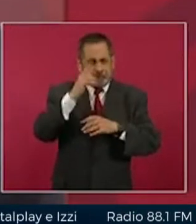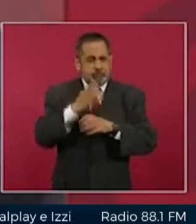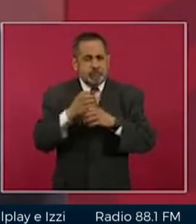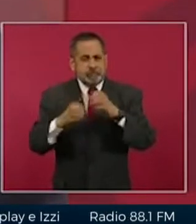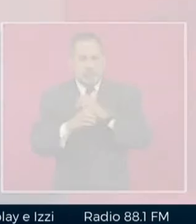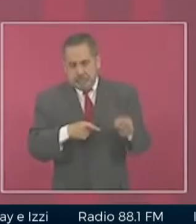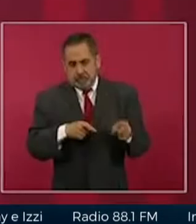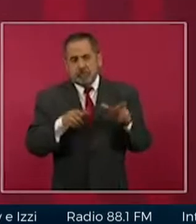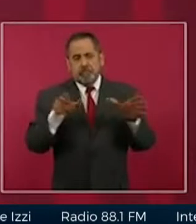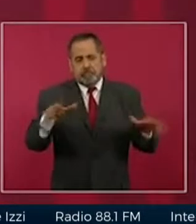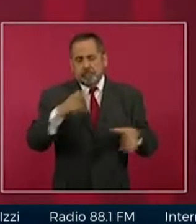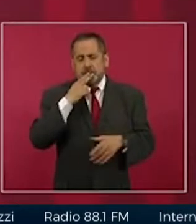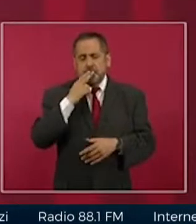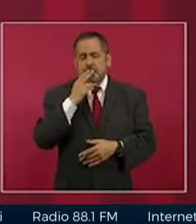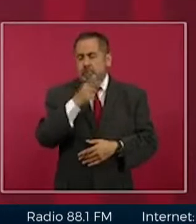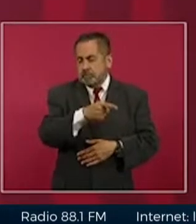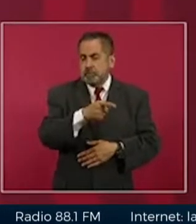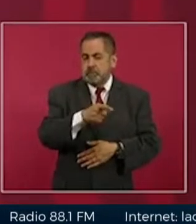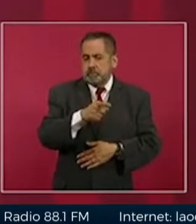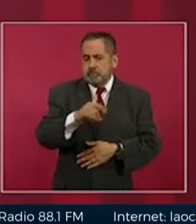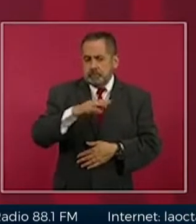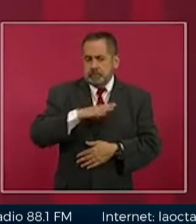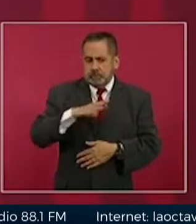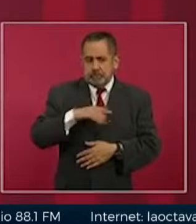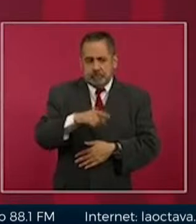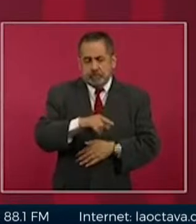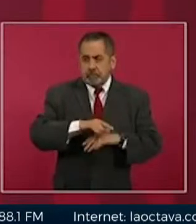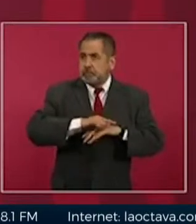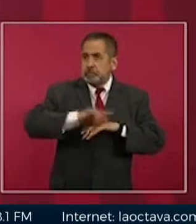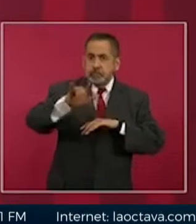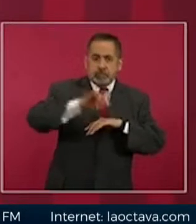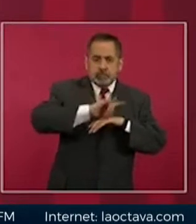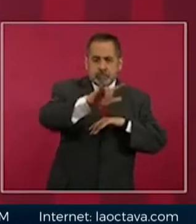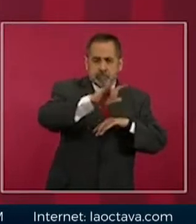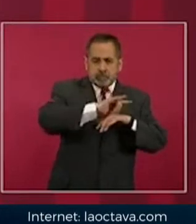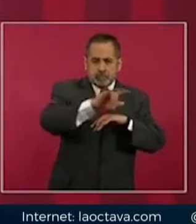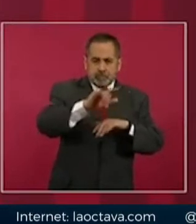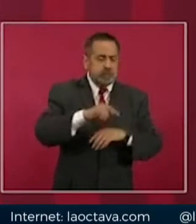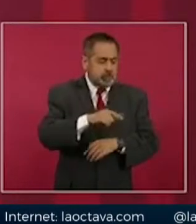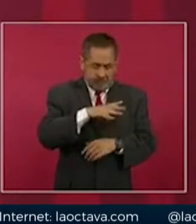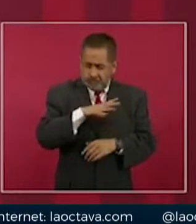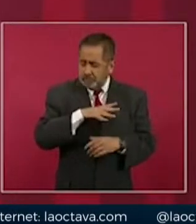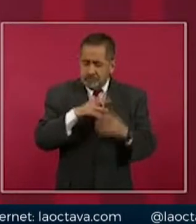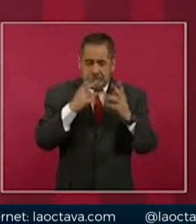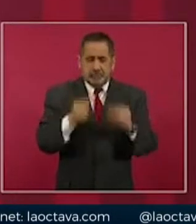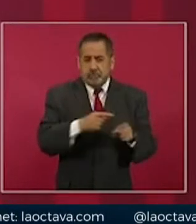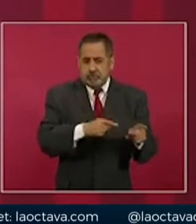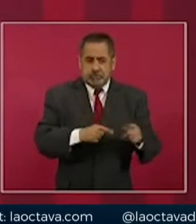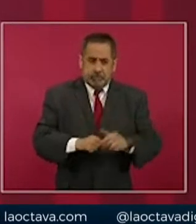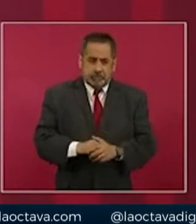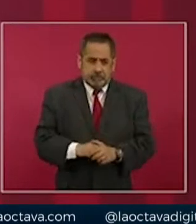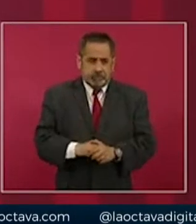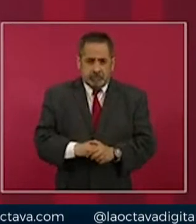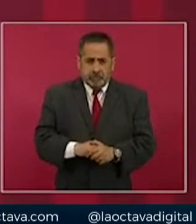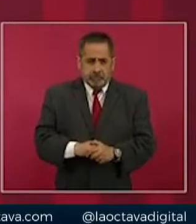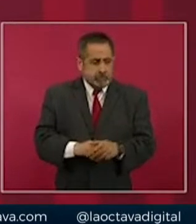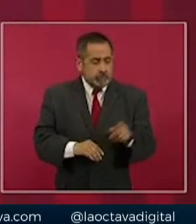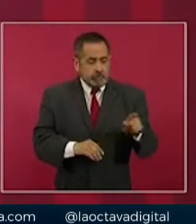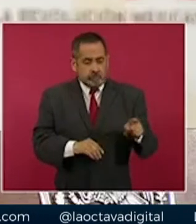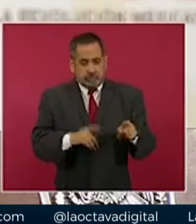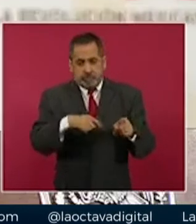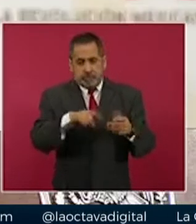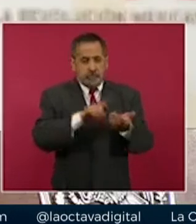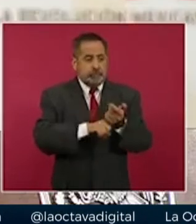Ya está muy transitado para carga, porque tiene